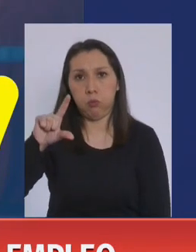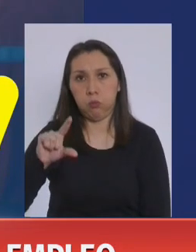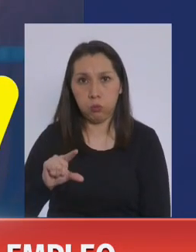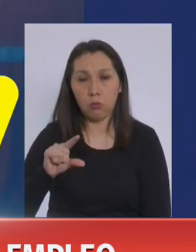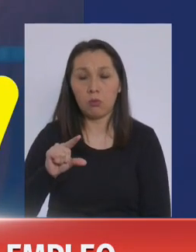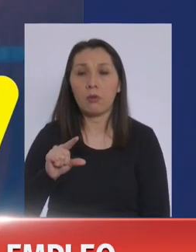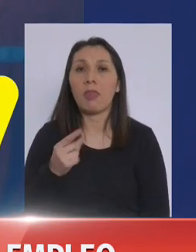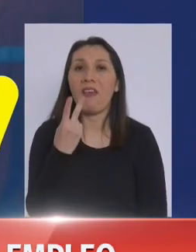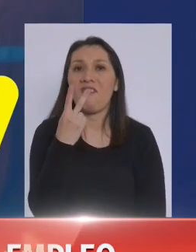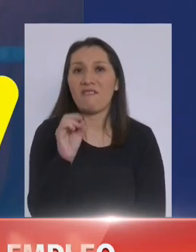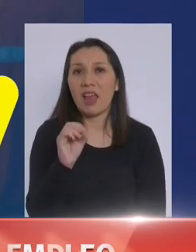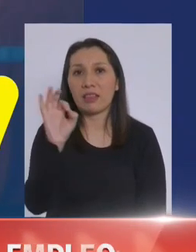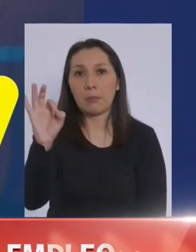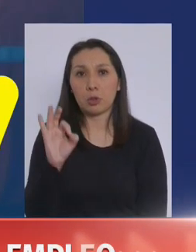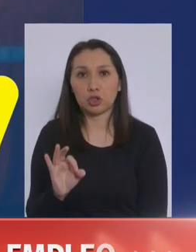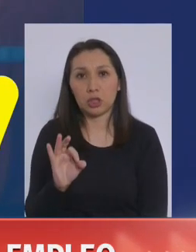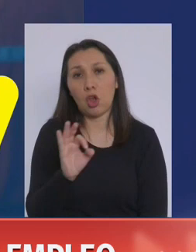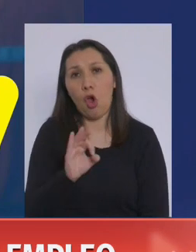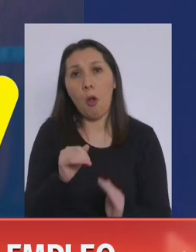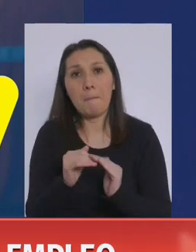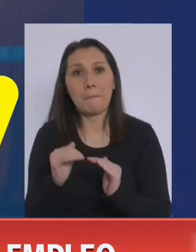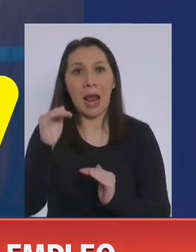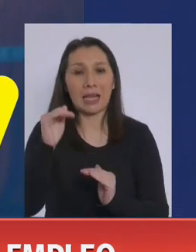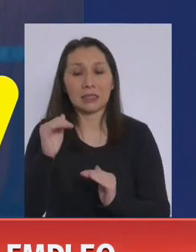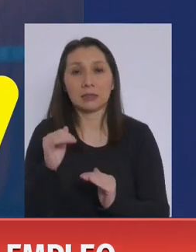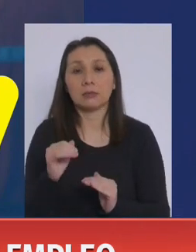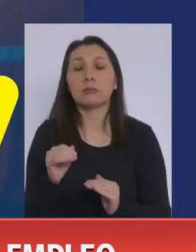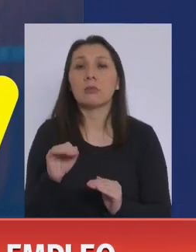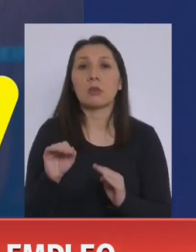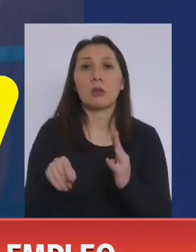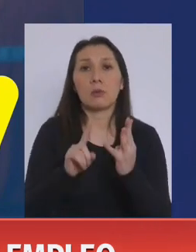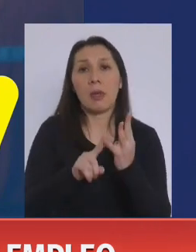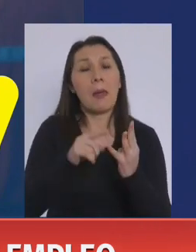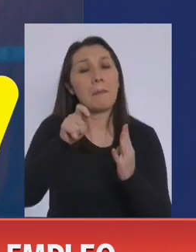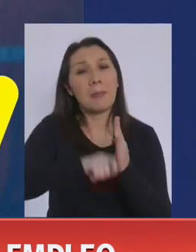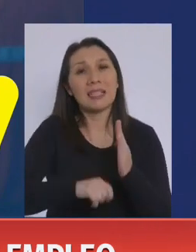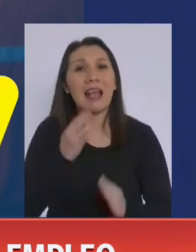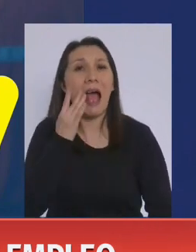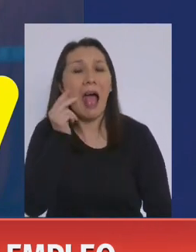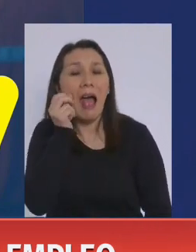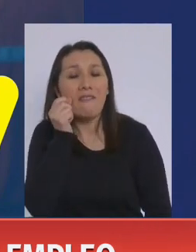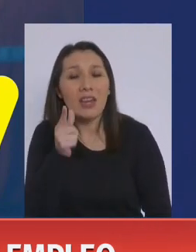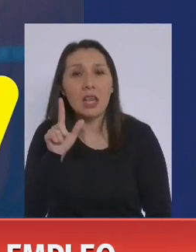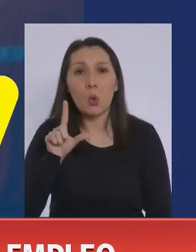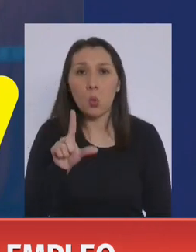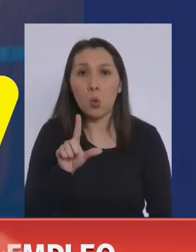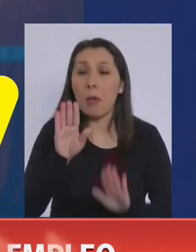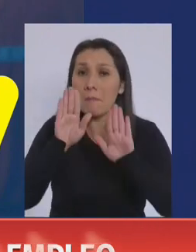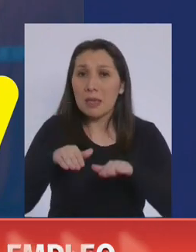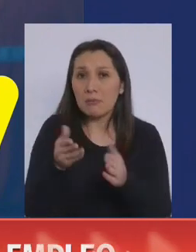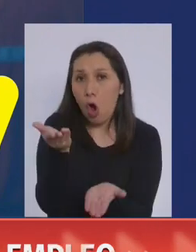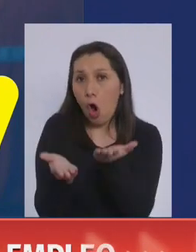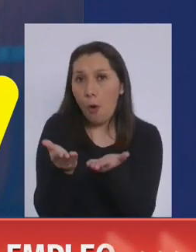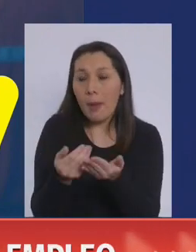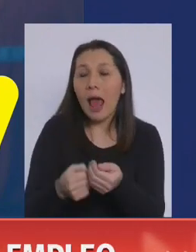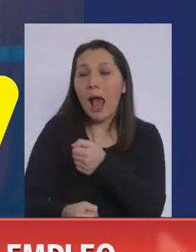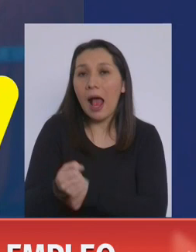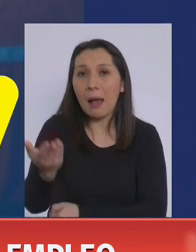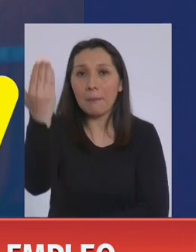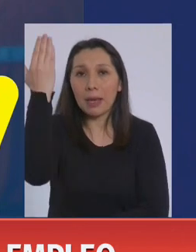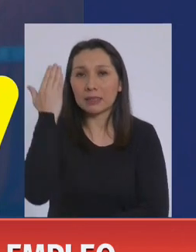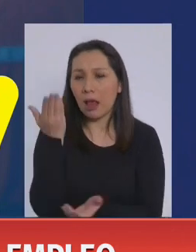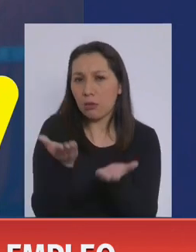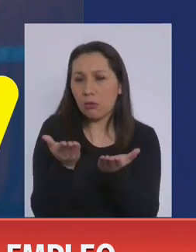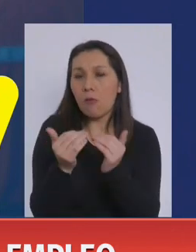brutos de 20% más en el cuatrimestre abril-julio de este año respecto al mismo periodo del